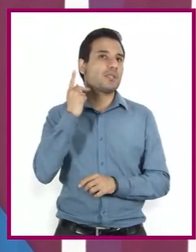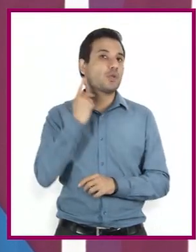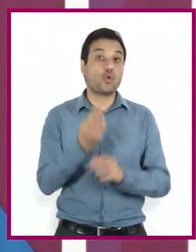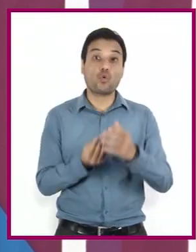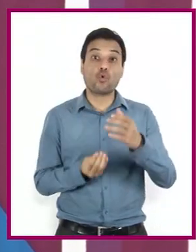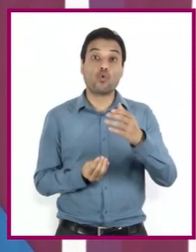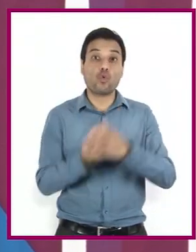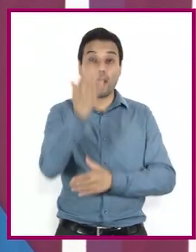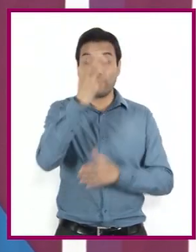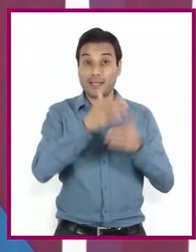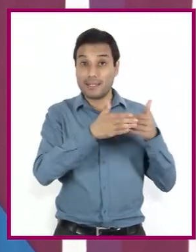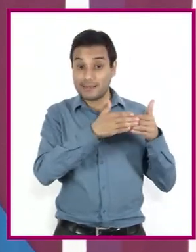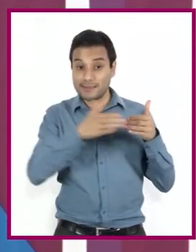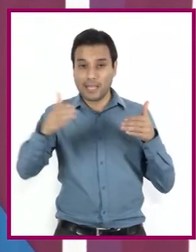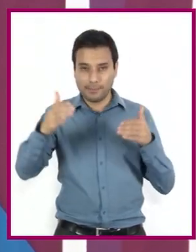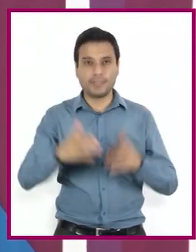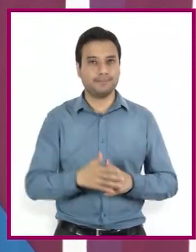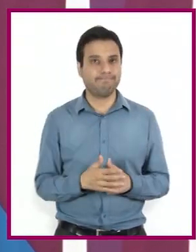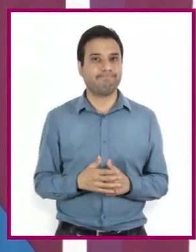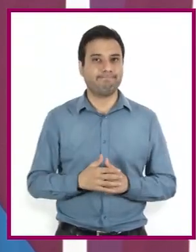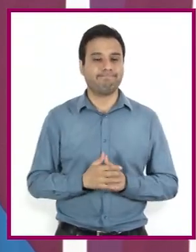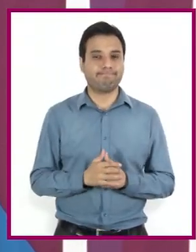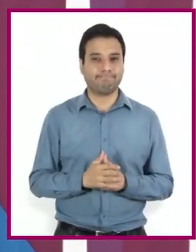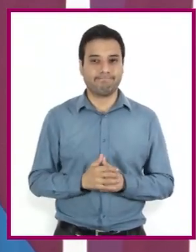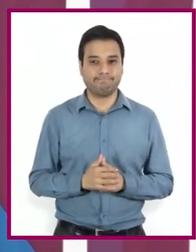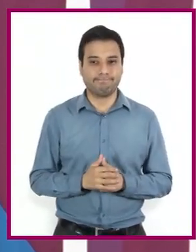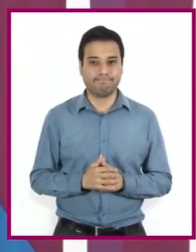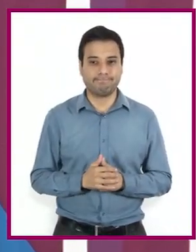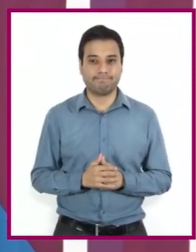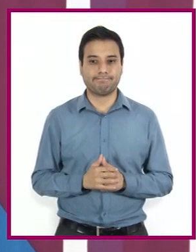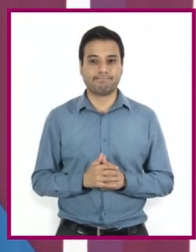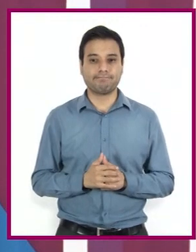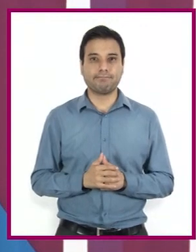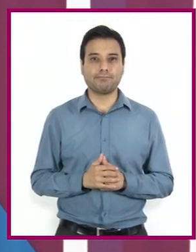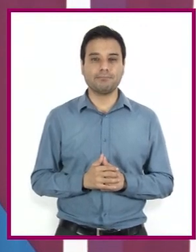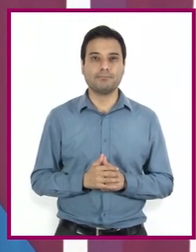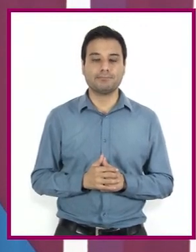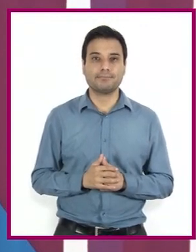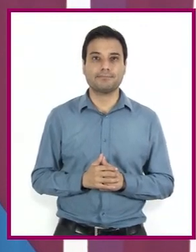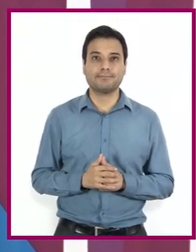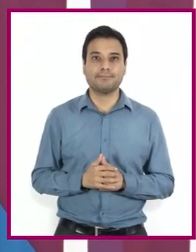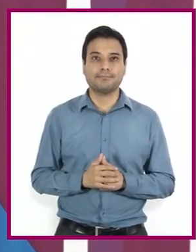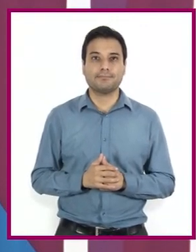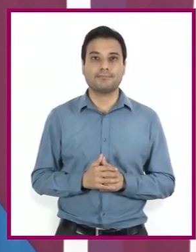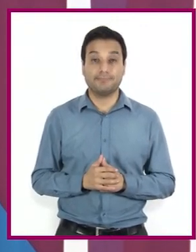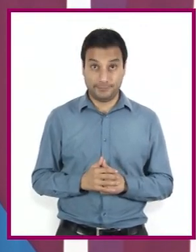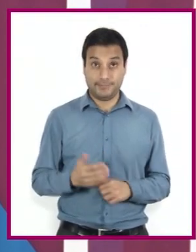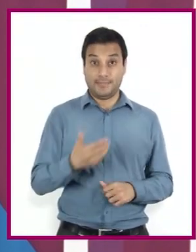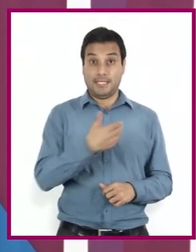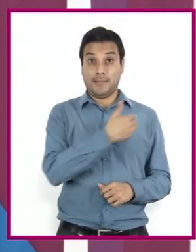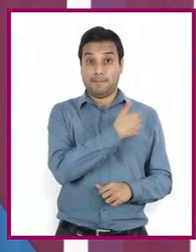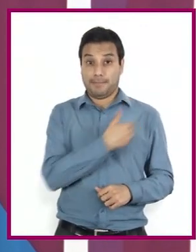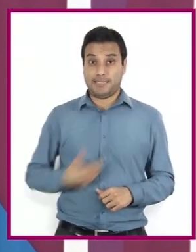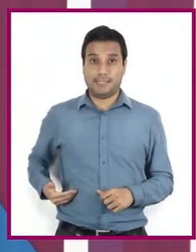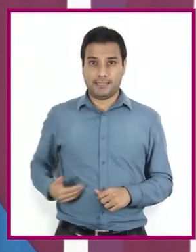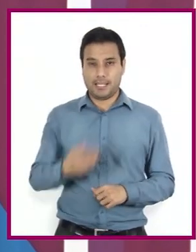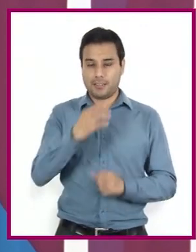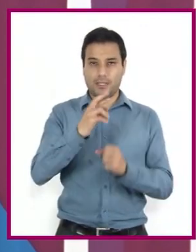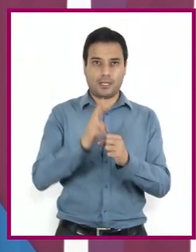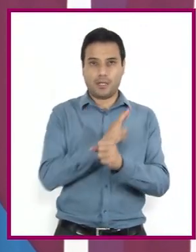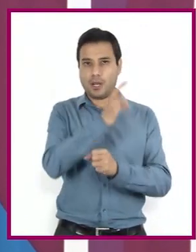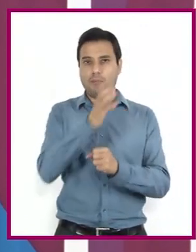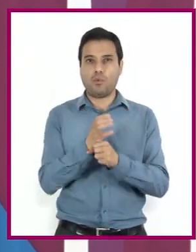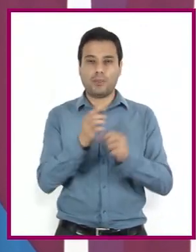etapa caracterizada por la alternancia de partidos en el poder. Así, con un presidente de la República de un partido